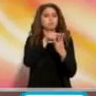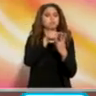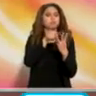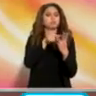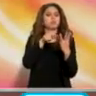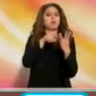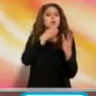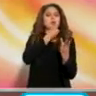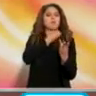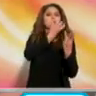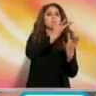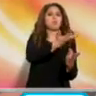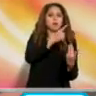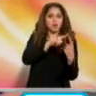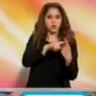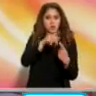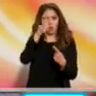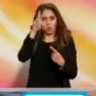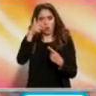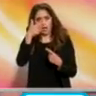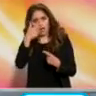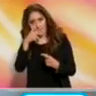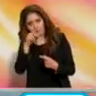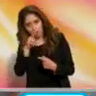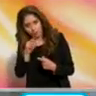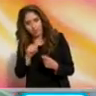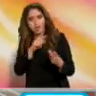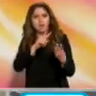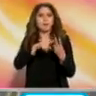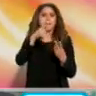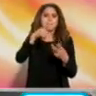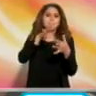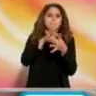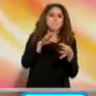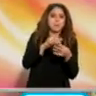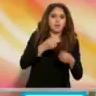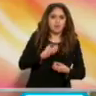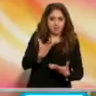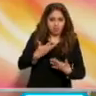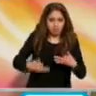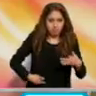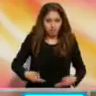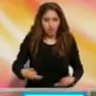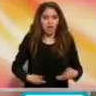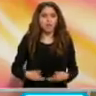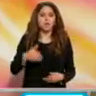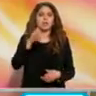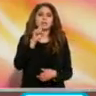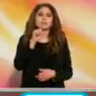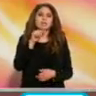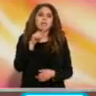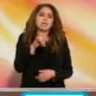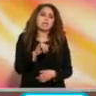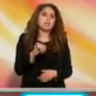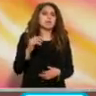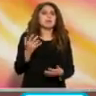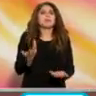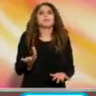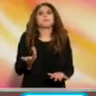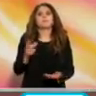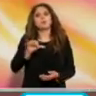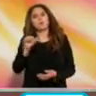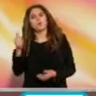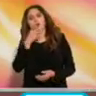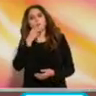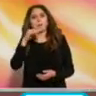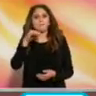de otras obras como La Gaviota, igual de Chekhov. Mencionan a personajes del teatro importantes como Stanislavski, como